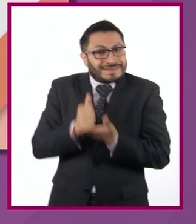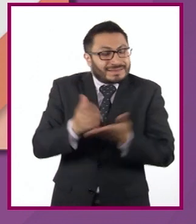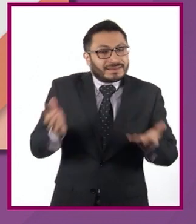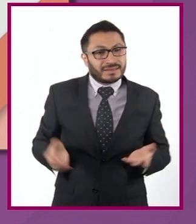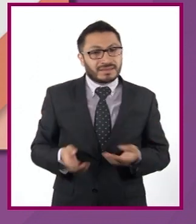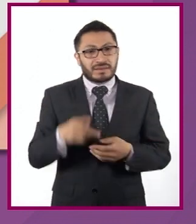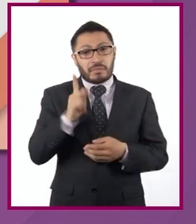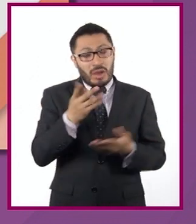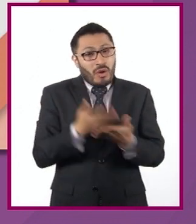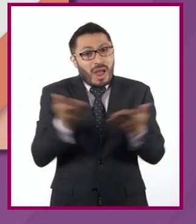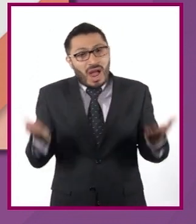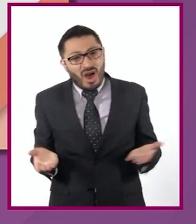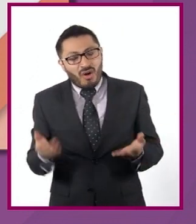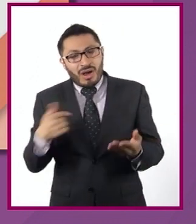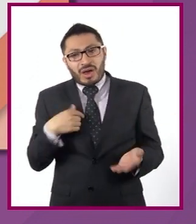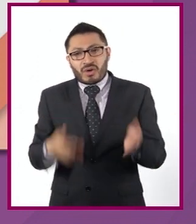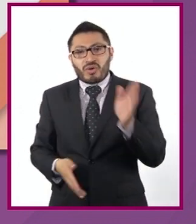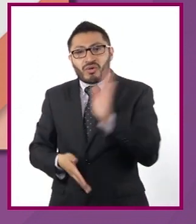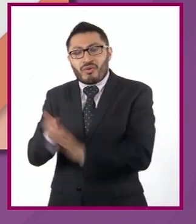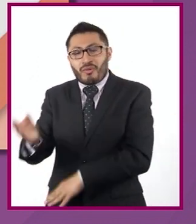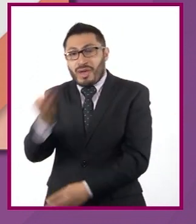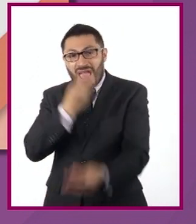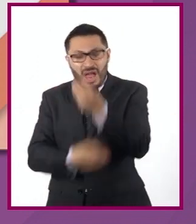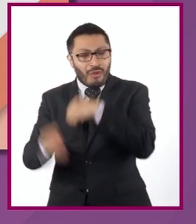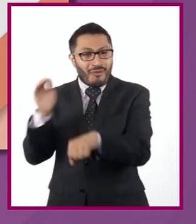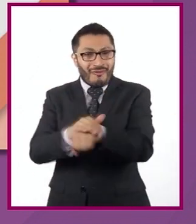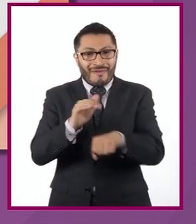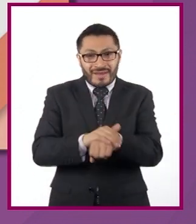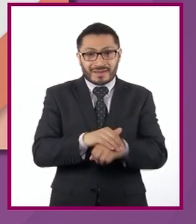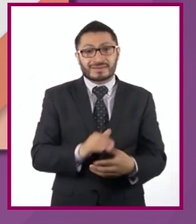Pero ahora iré a comer con mis amigos.